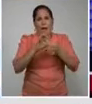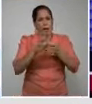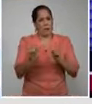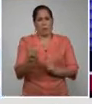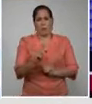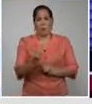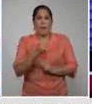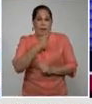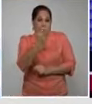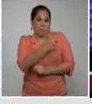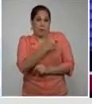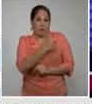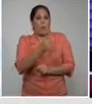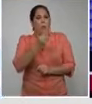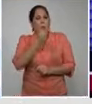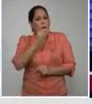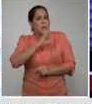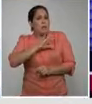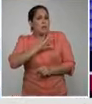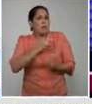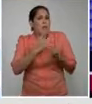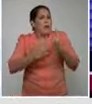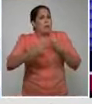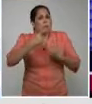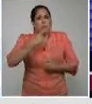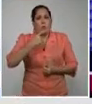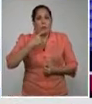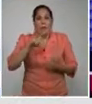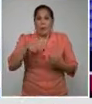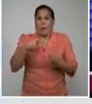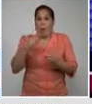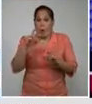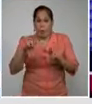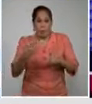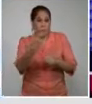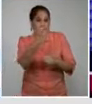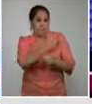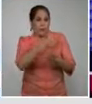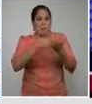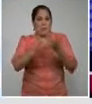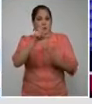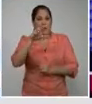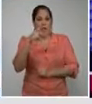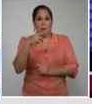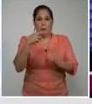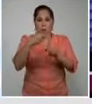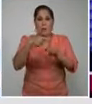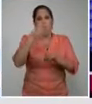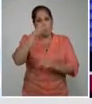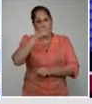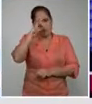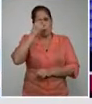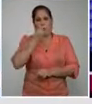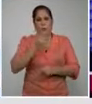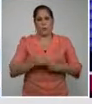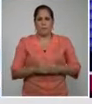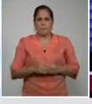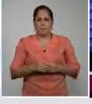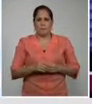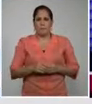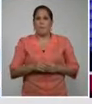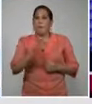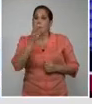en formas asintomáticas o en formas sintomáticas leves. Y por eso se le está dando toda la atención hospitalaria, todo el seguimiento hospitalario para